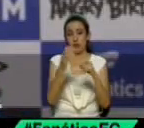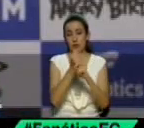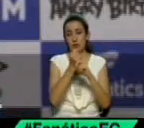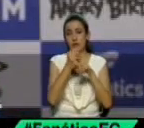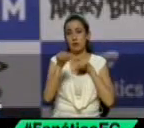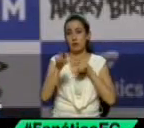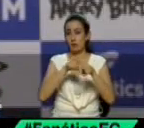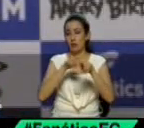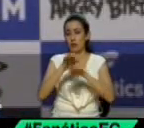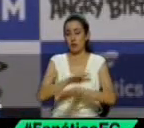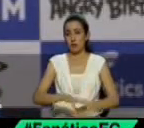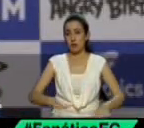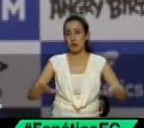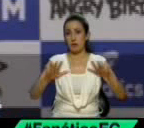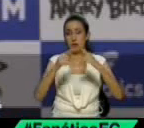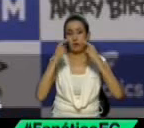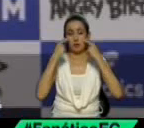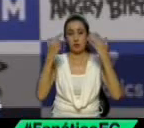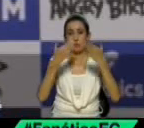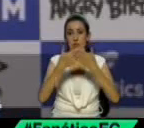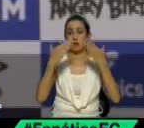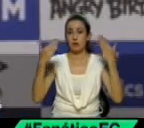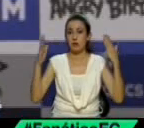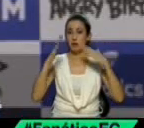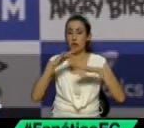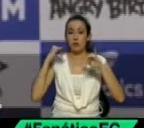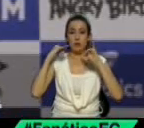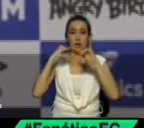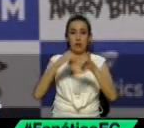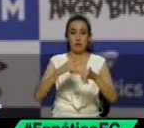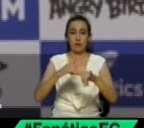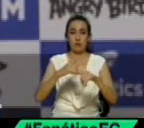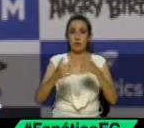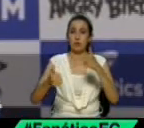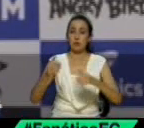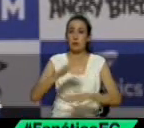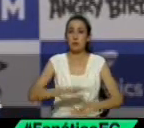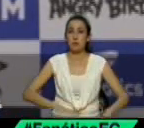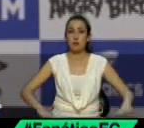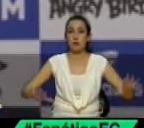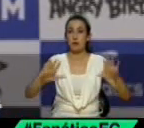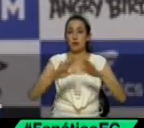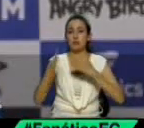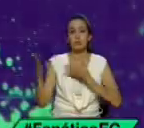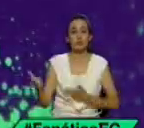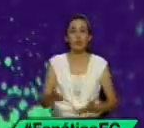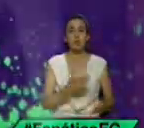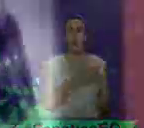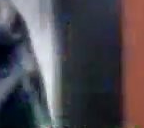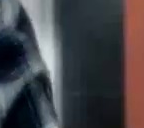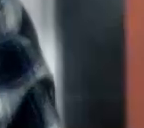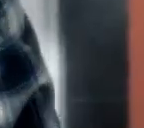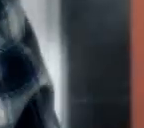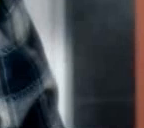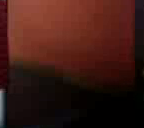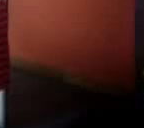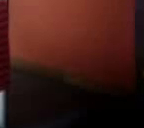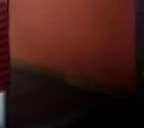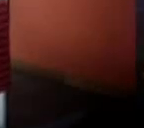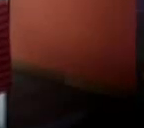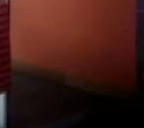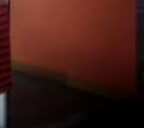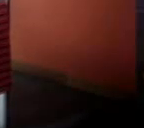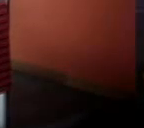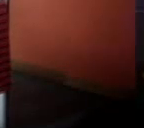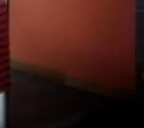todo hacer las cosas bien para el club, y qué más que ganar esa confianza con el entrenador. Hay